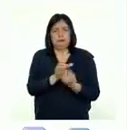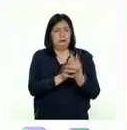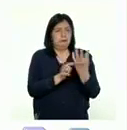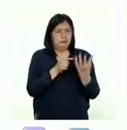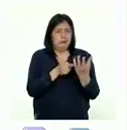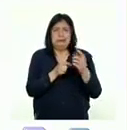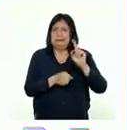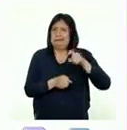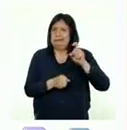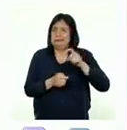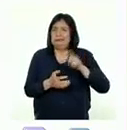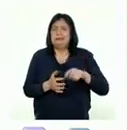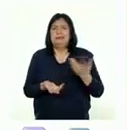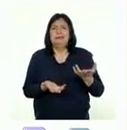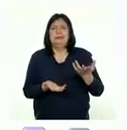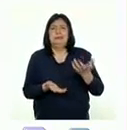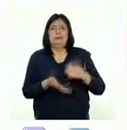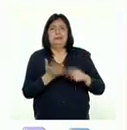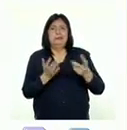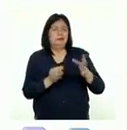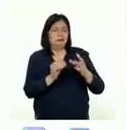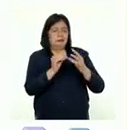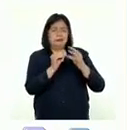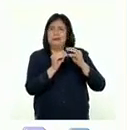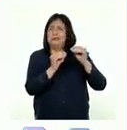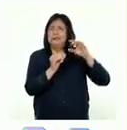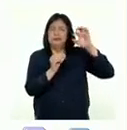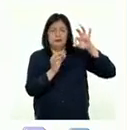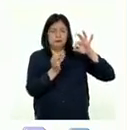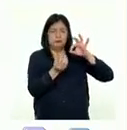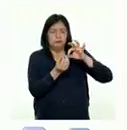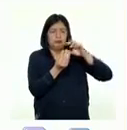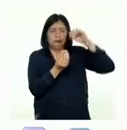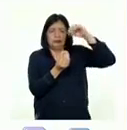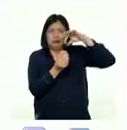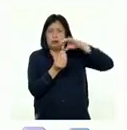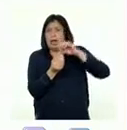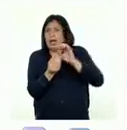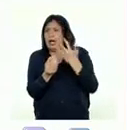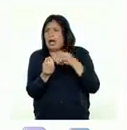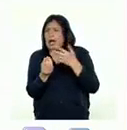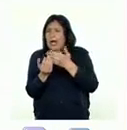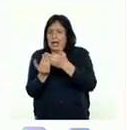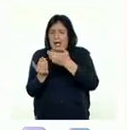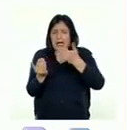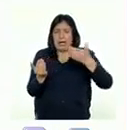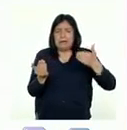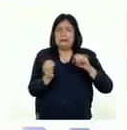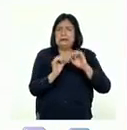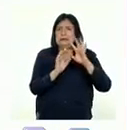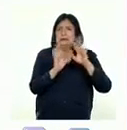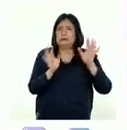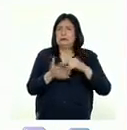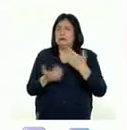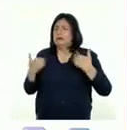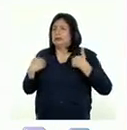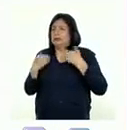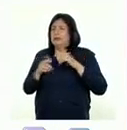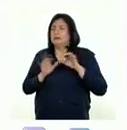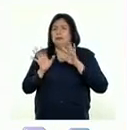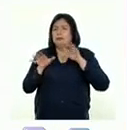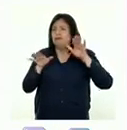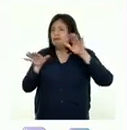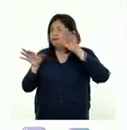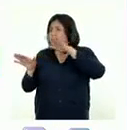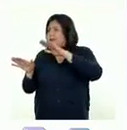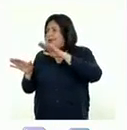plantas, que necesitan polinizadores como los cerezos, están floreciendo 5 días antes. o los animales migratorios que llegan 3 a